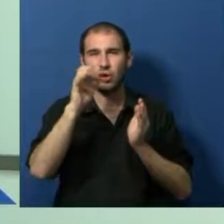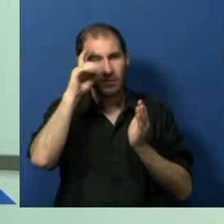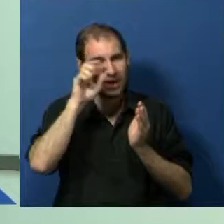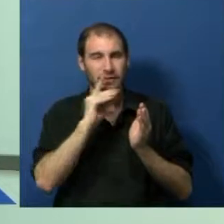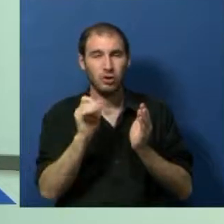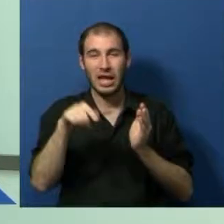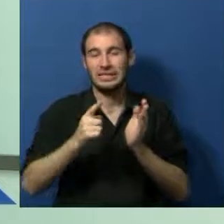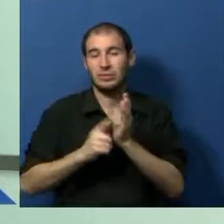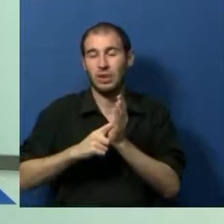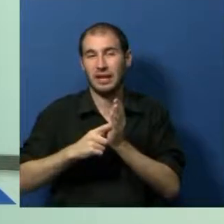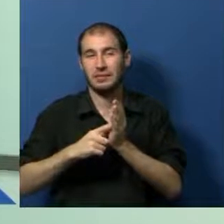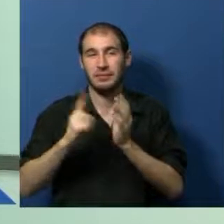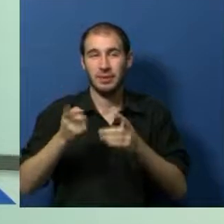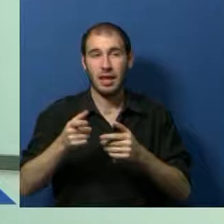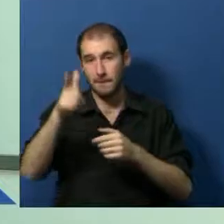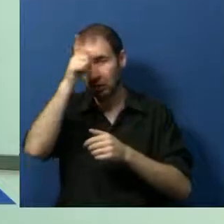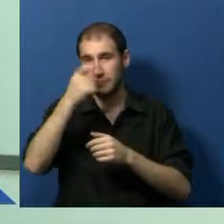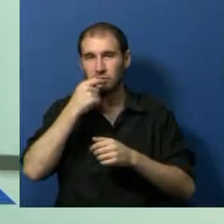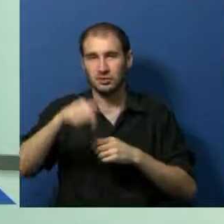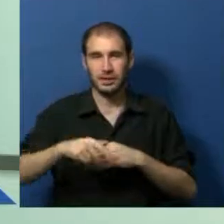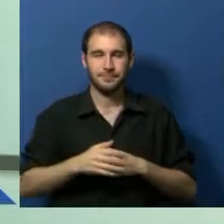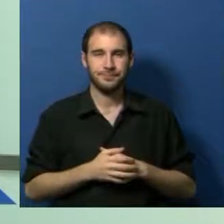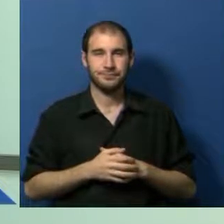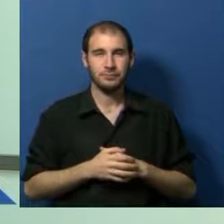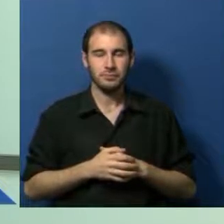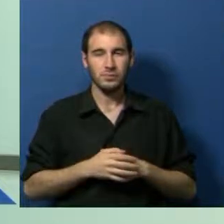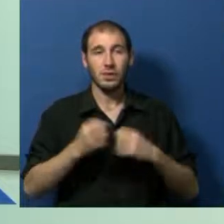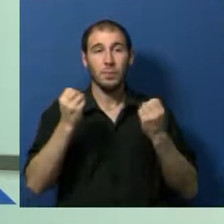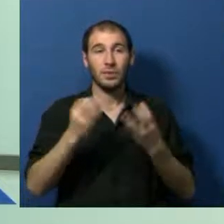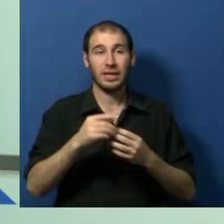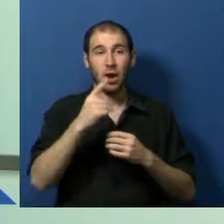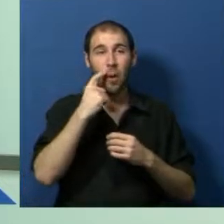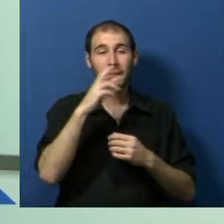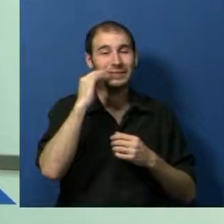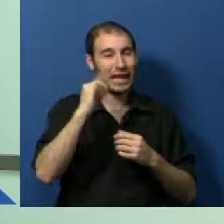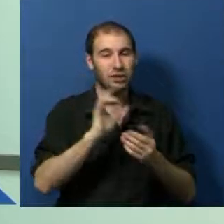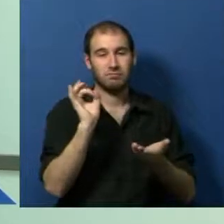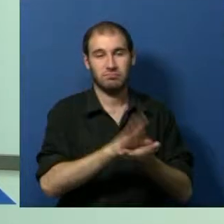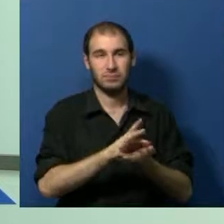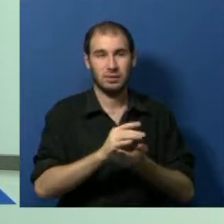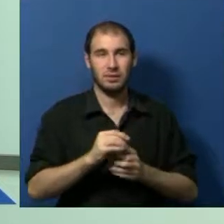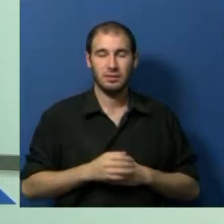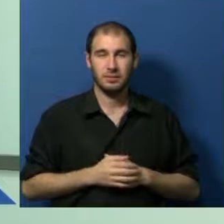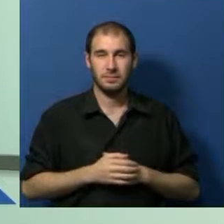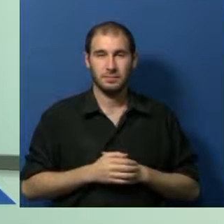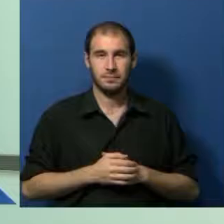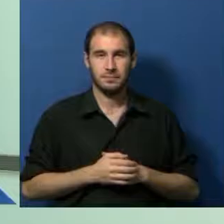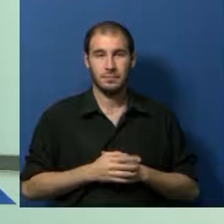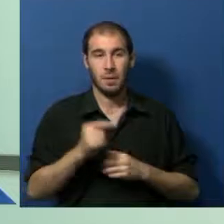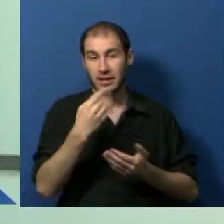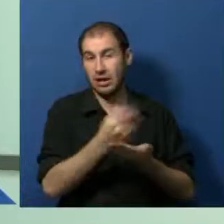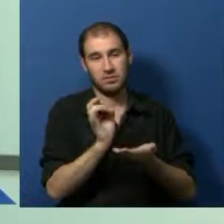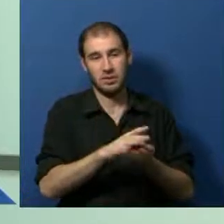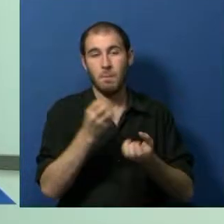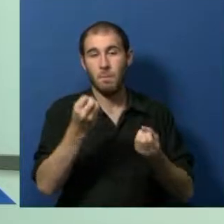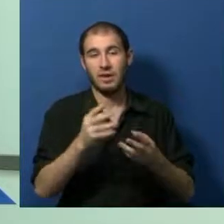Munívez, quien es el titular de la policía de la provincia de Mendoza, teniendo en cuenta que Oscar Pizarro fue desplazado de su cargo